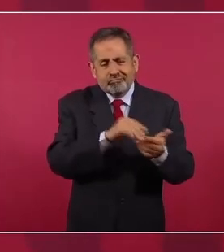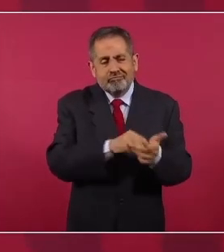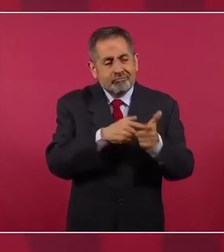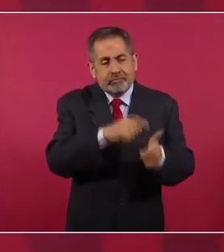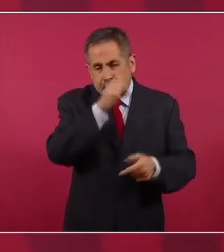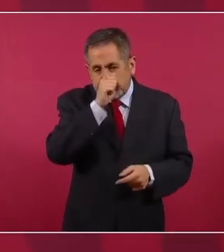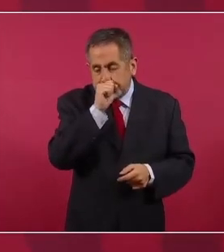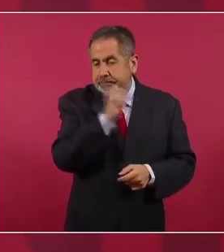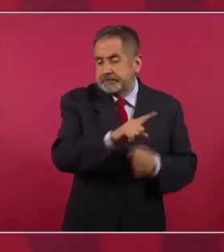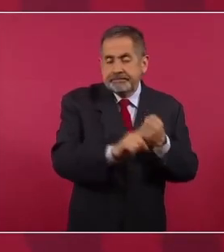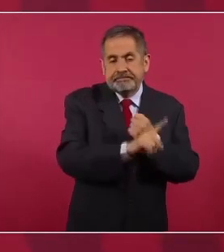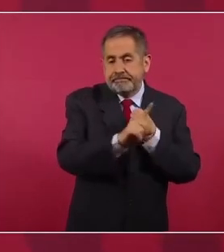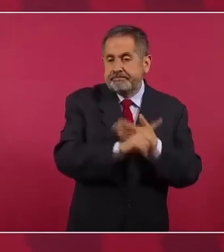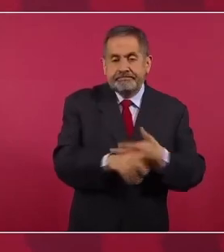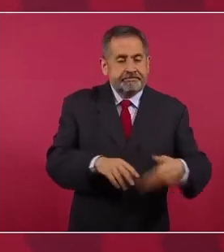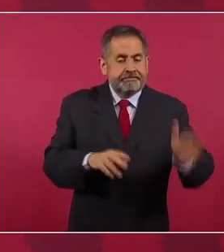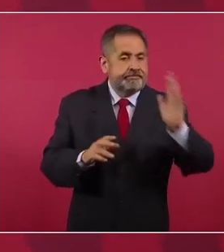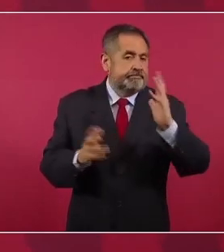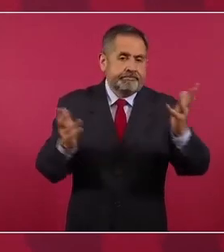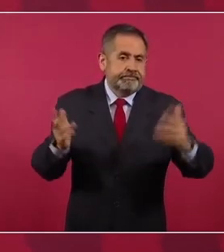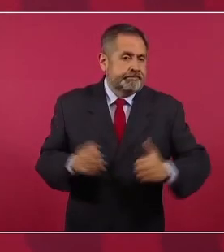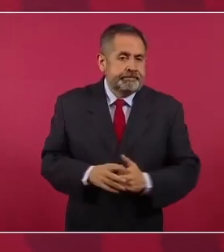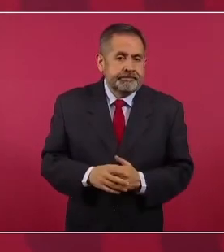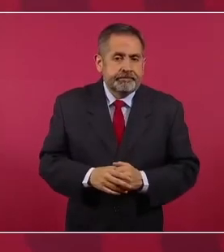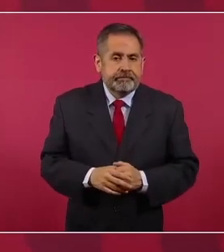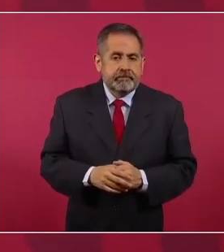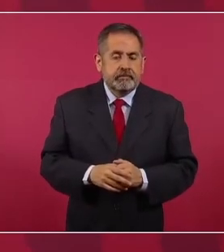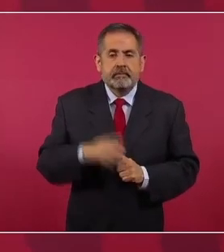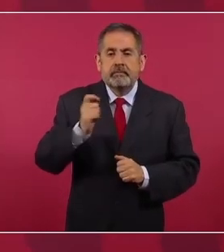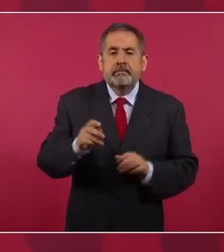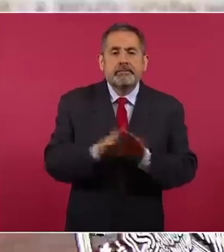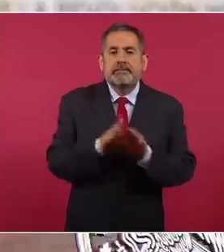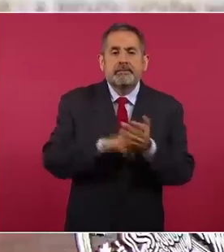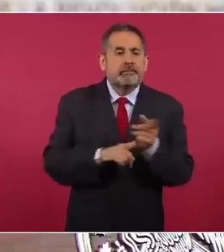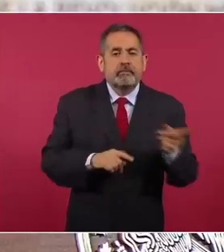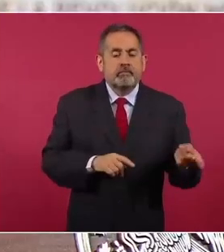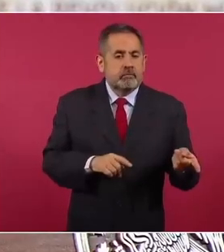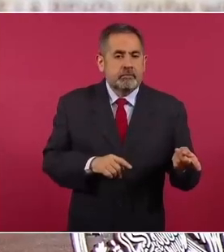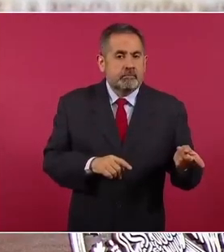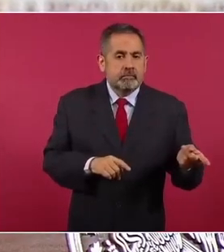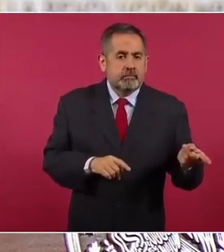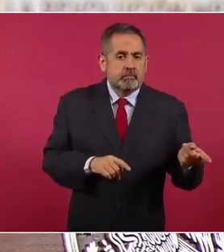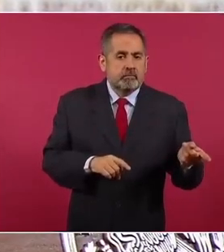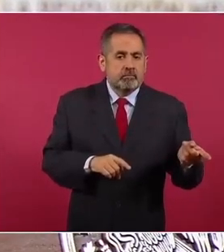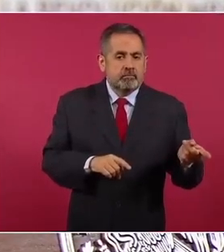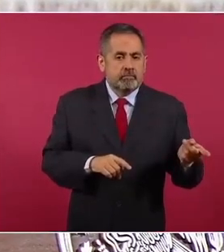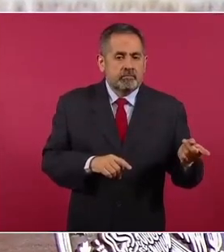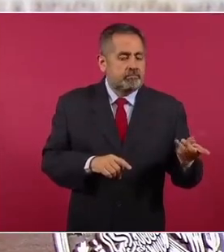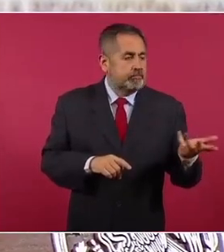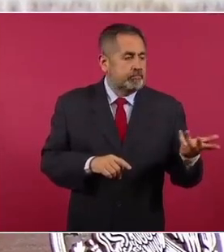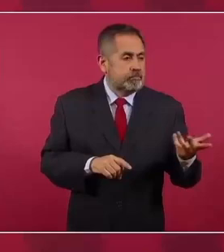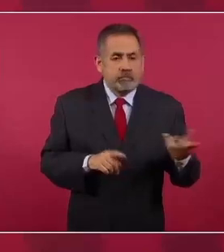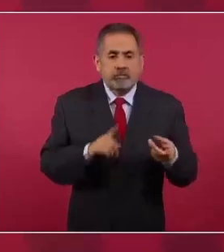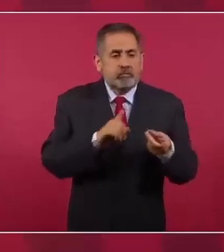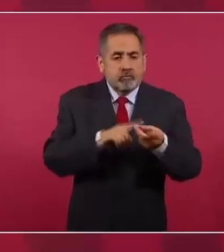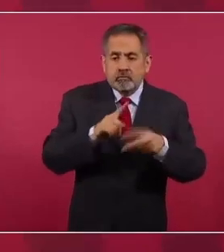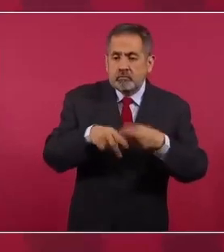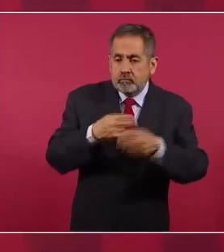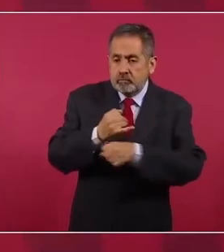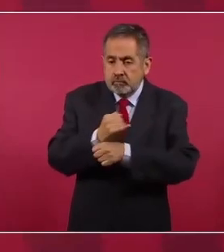presentándose ese problema y no se inicia ningún